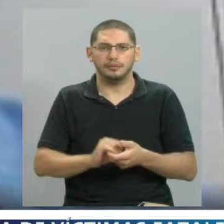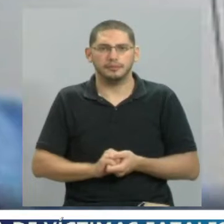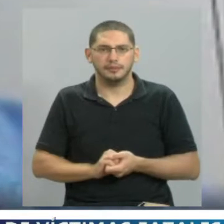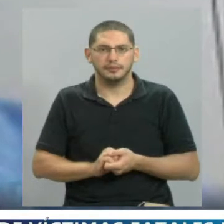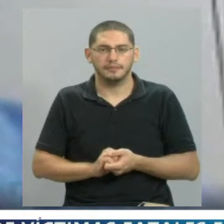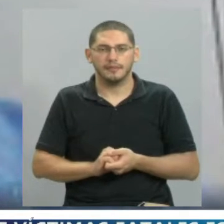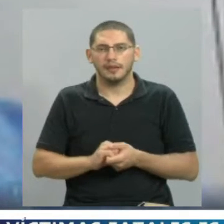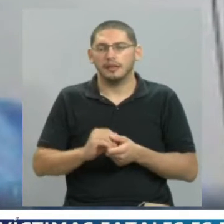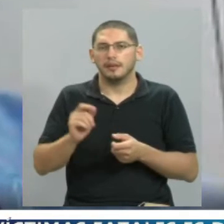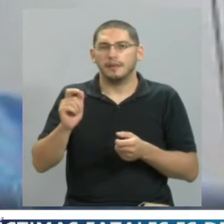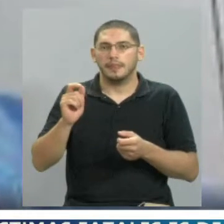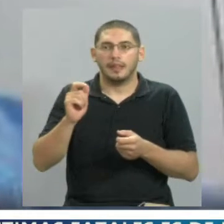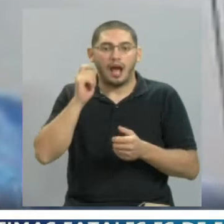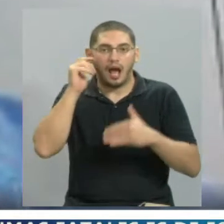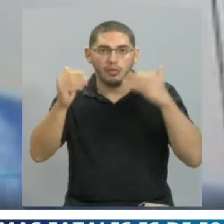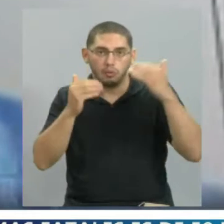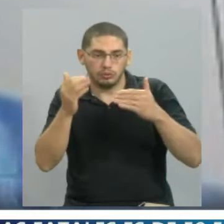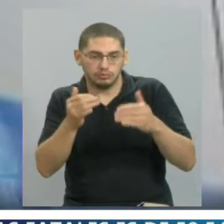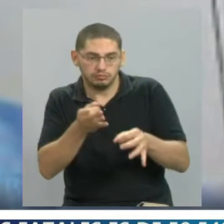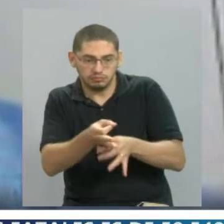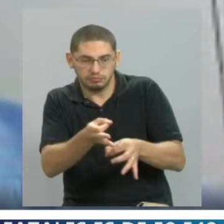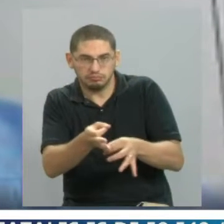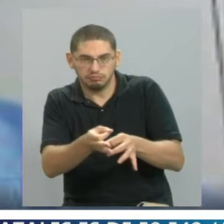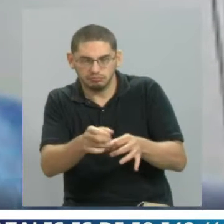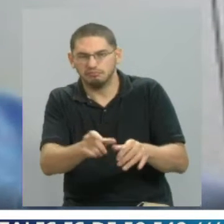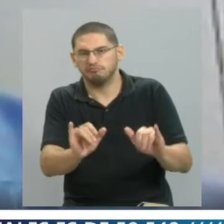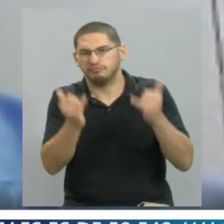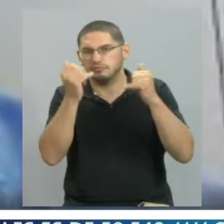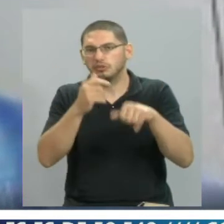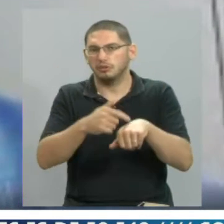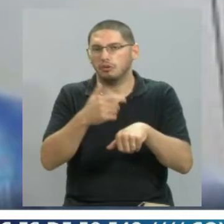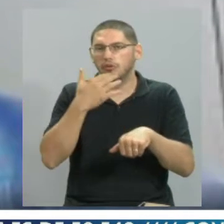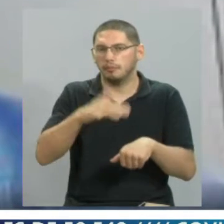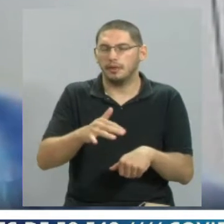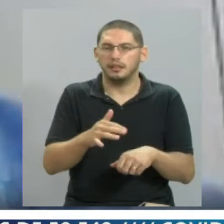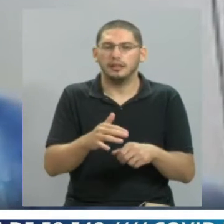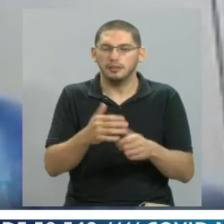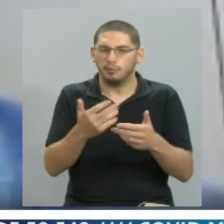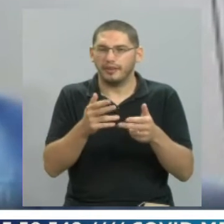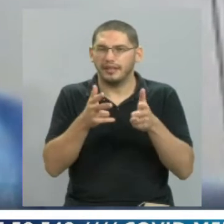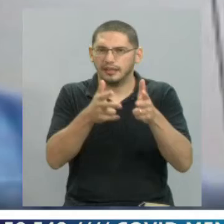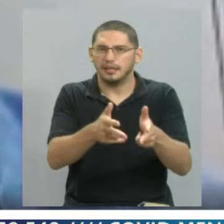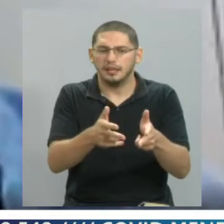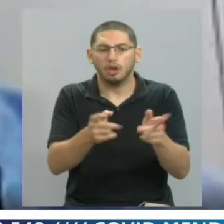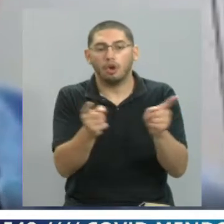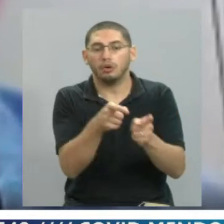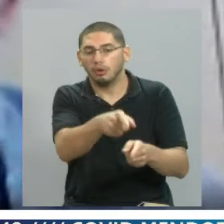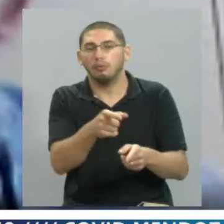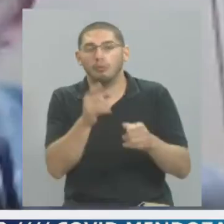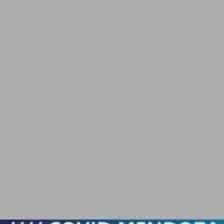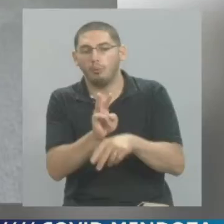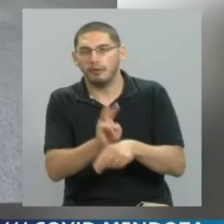O sea, siempre hay que tratar de transmitírselo, pero argumentando el por qué le pedimos las cosas,